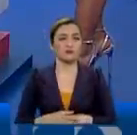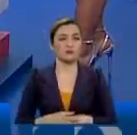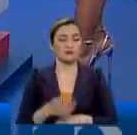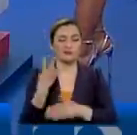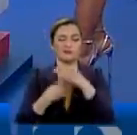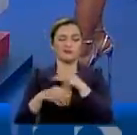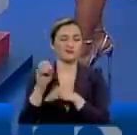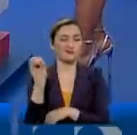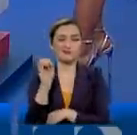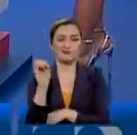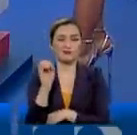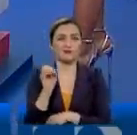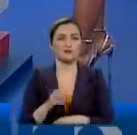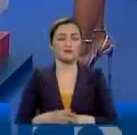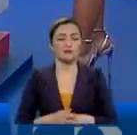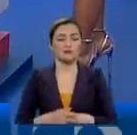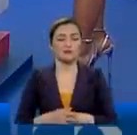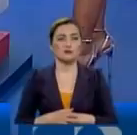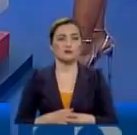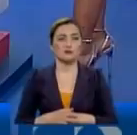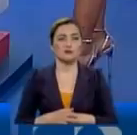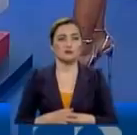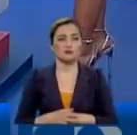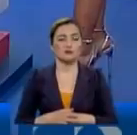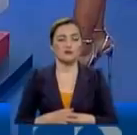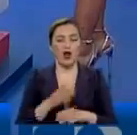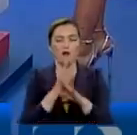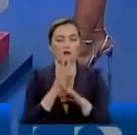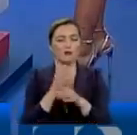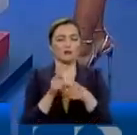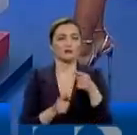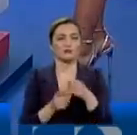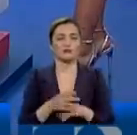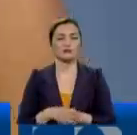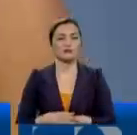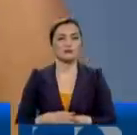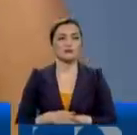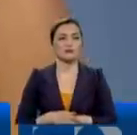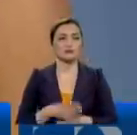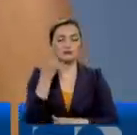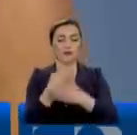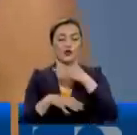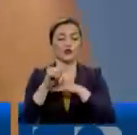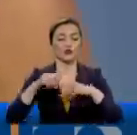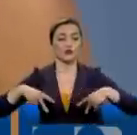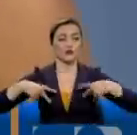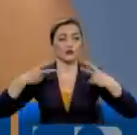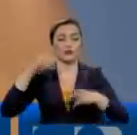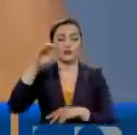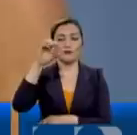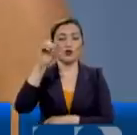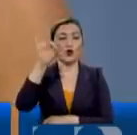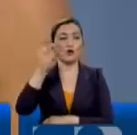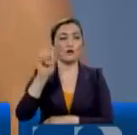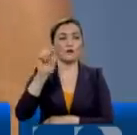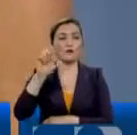no tuvo hijos. Lo poco que pude conversar con él, porque veíamos que él ya no puede hablar, es que decía, tengo una hija que vive en Lofelia,